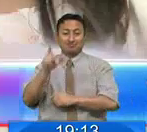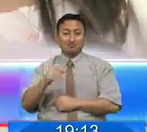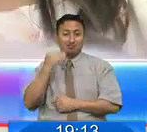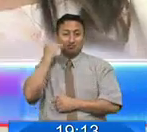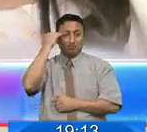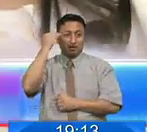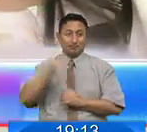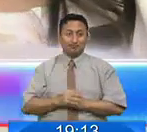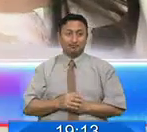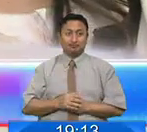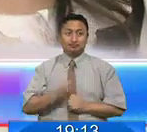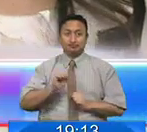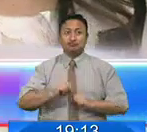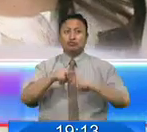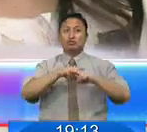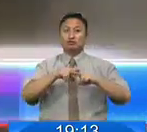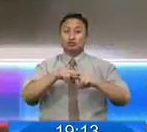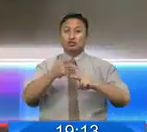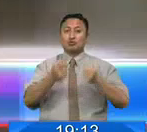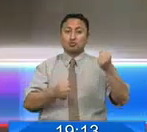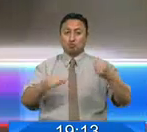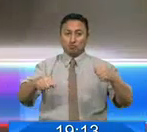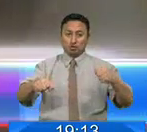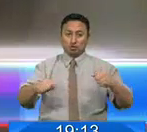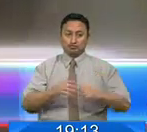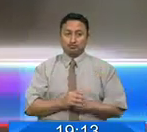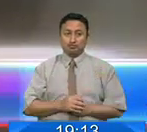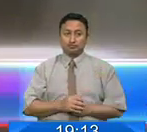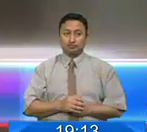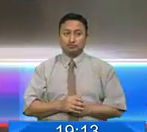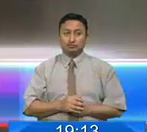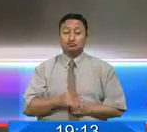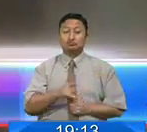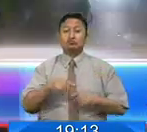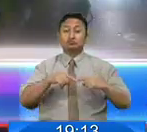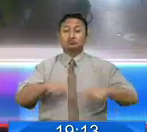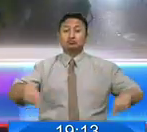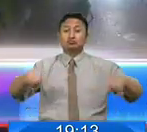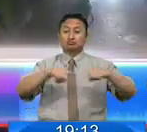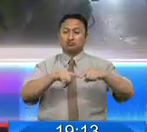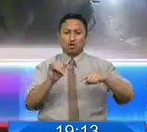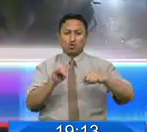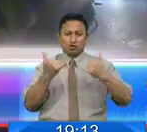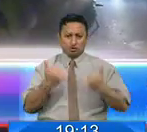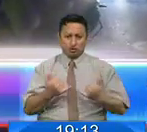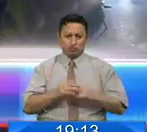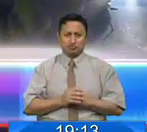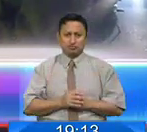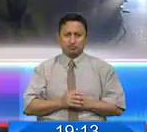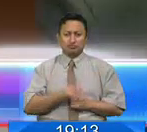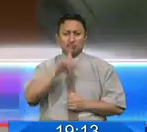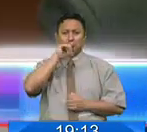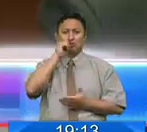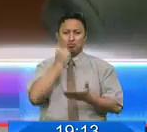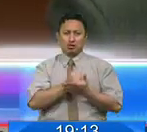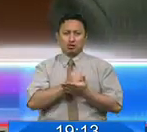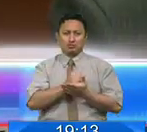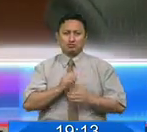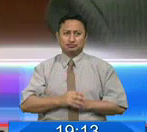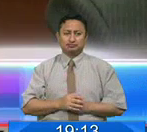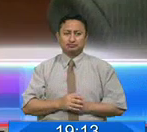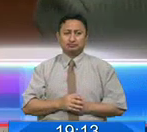se suman taxis de moto gracias además del perímetro de restricción será el mismo que se utilizó para el pico y placa la